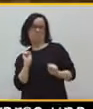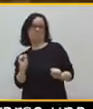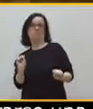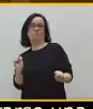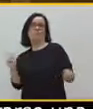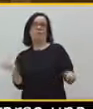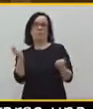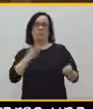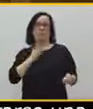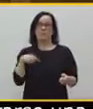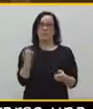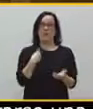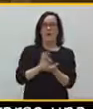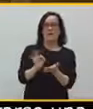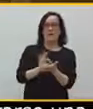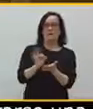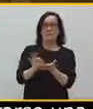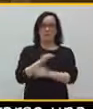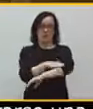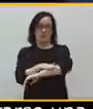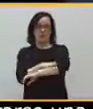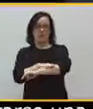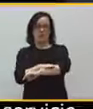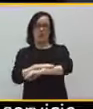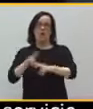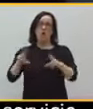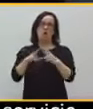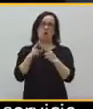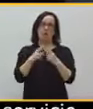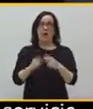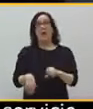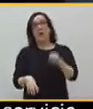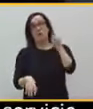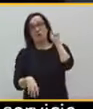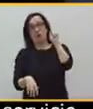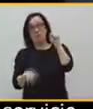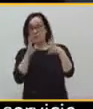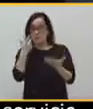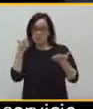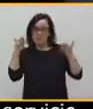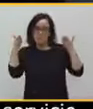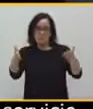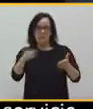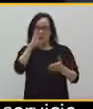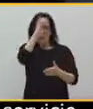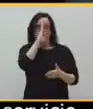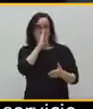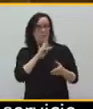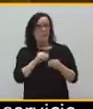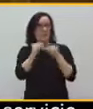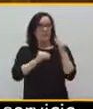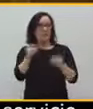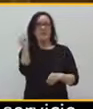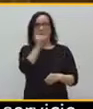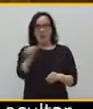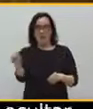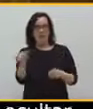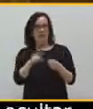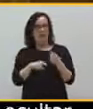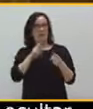al servicio de este Gobierno socialcomunista. Una guardia pretoriana dedicada a ocultar eso, a llamar una semana. Esto se llamó la